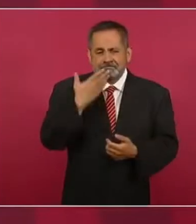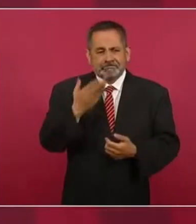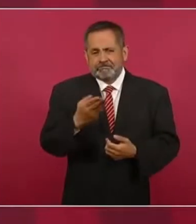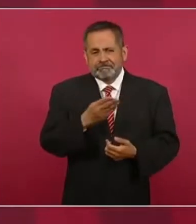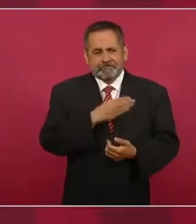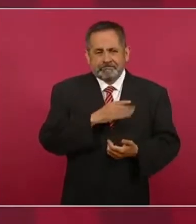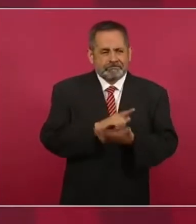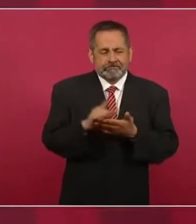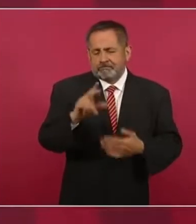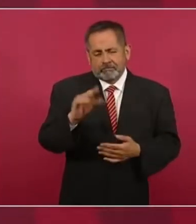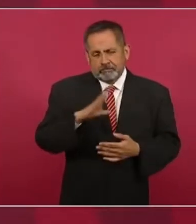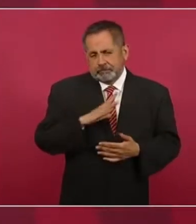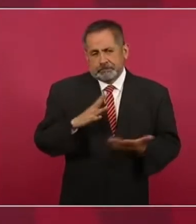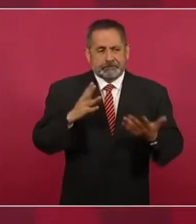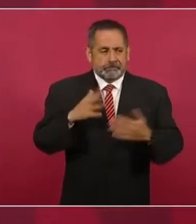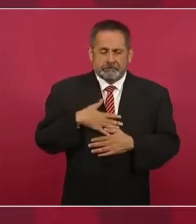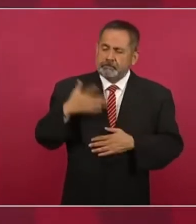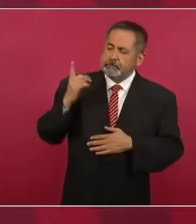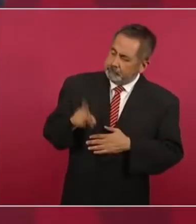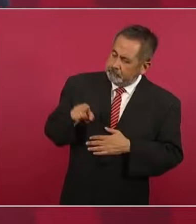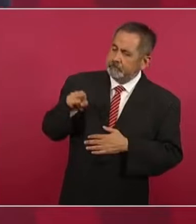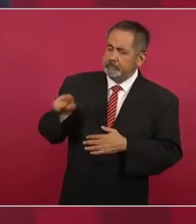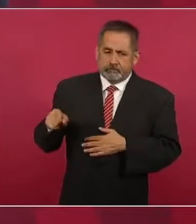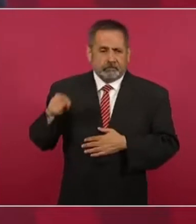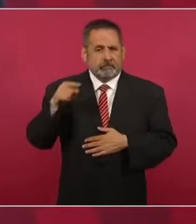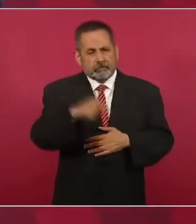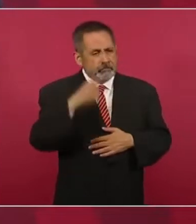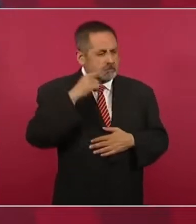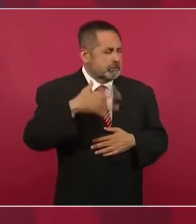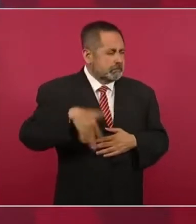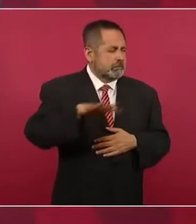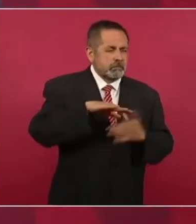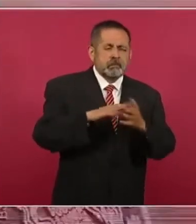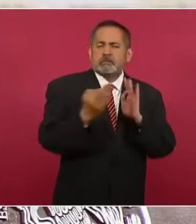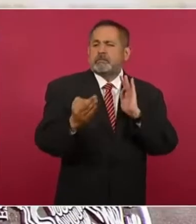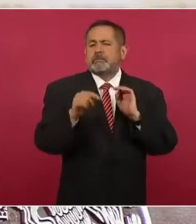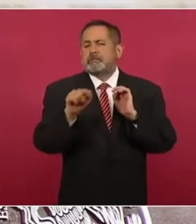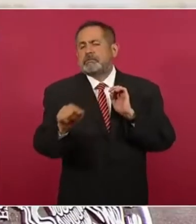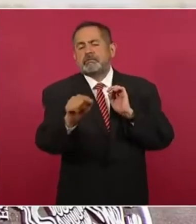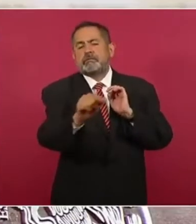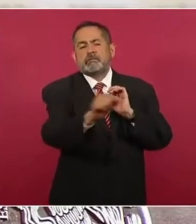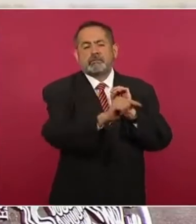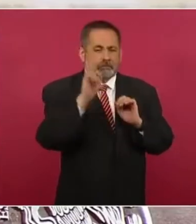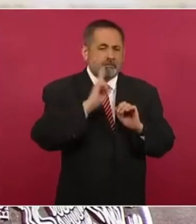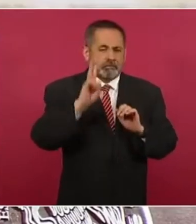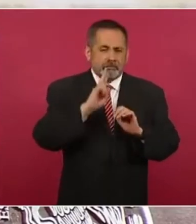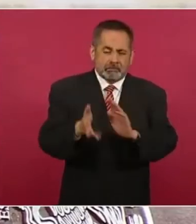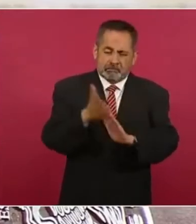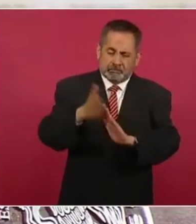pero di la instrucción de que se busquen sitios cercanos y que podamos